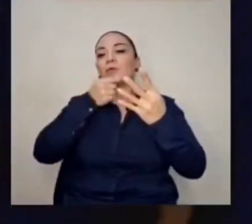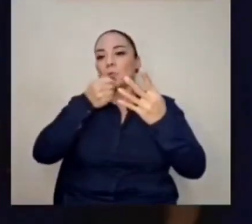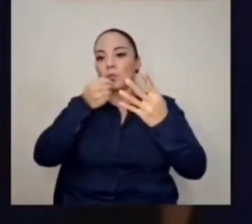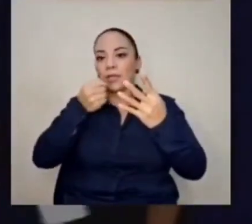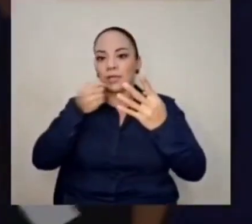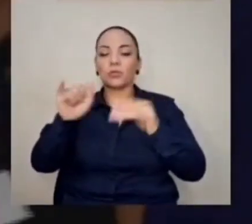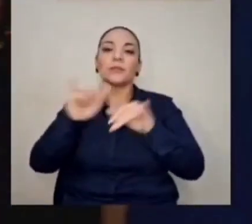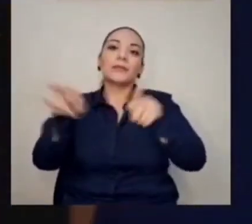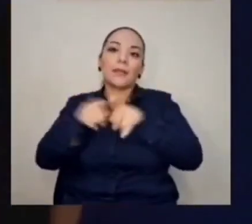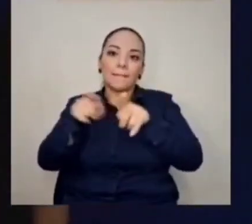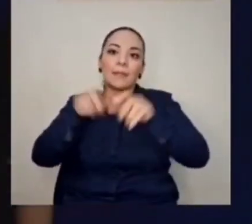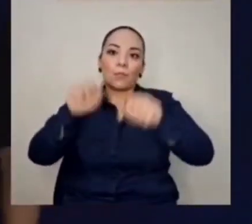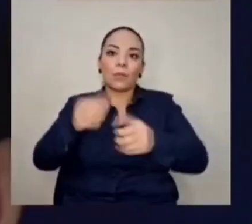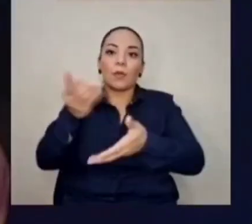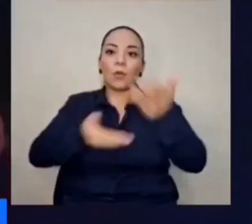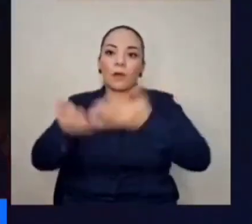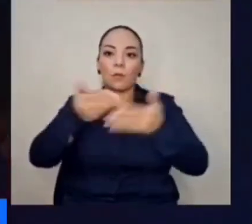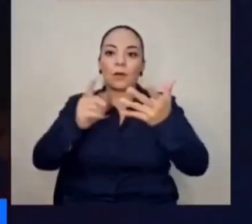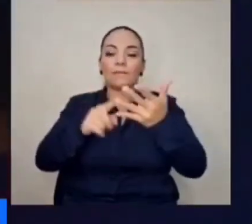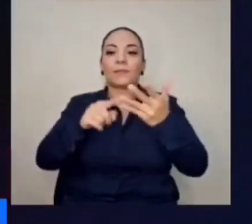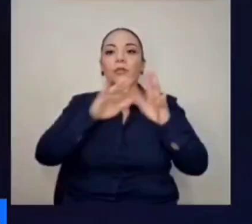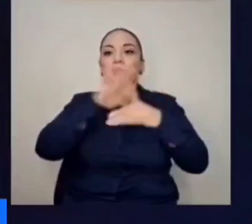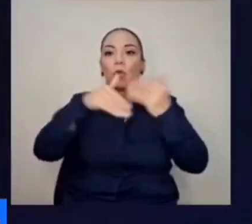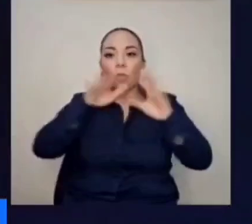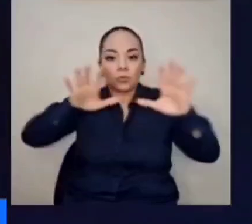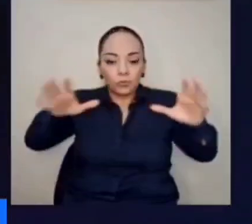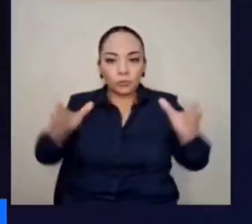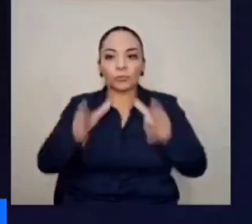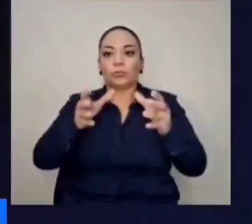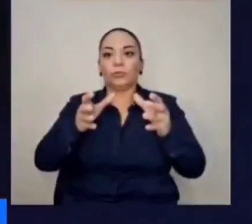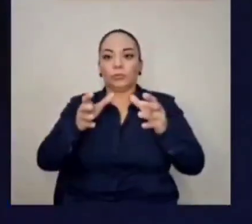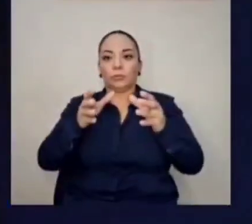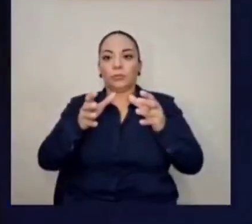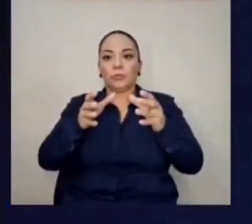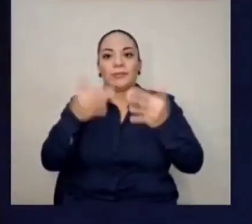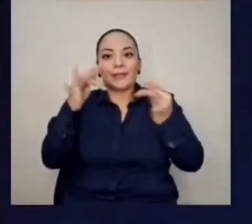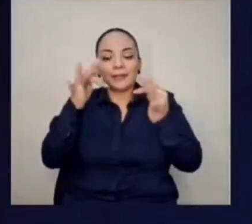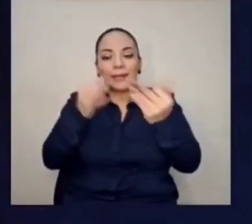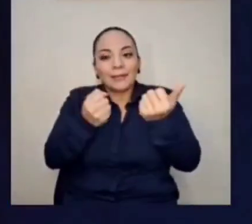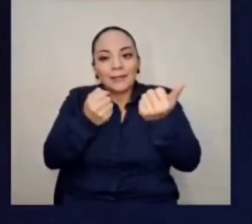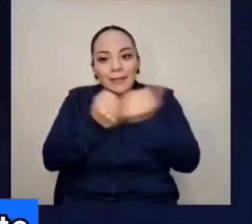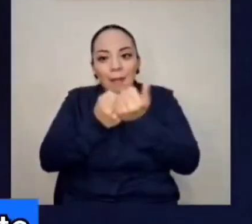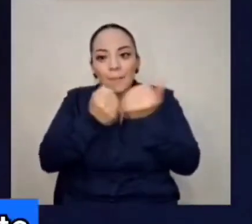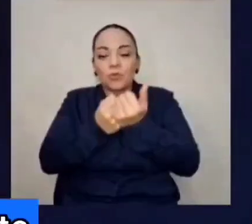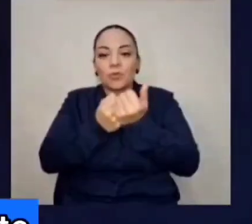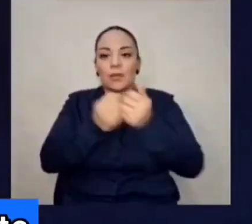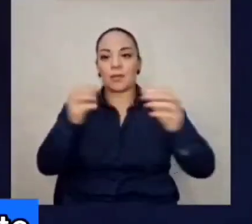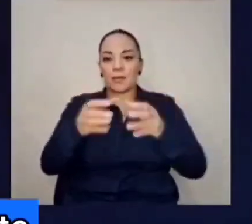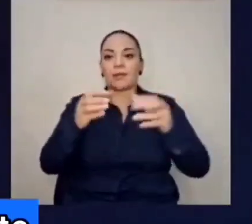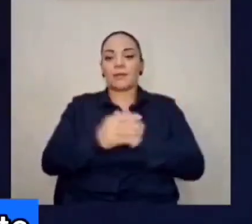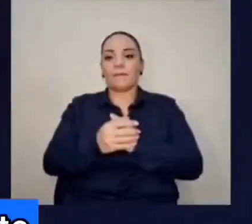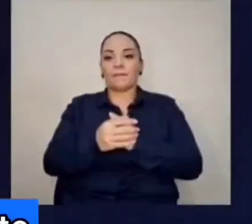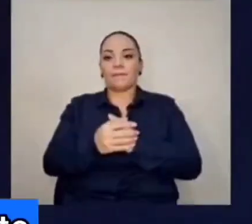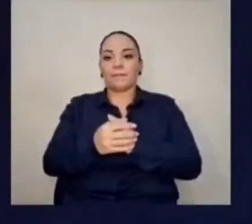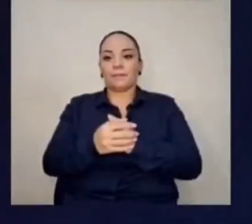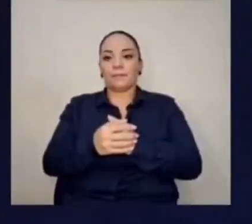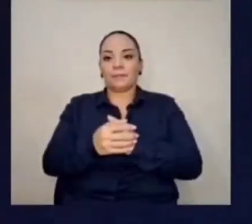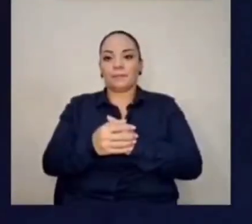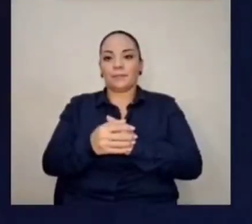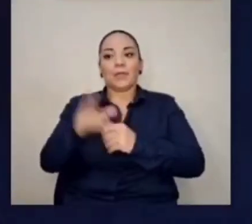pueden colaborar, todos al unísono a tratar de apoyar, no le quieren llamar guerra, el